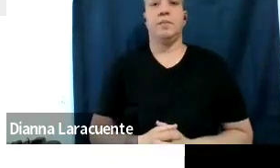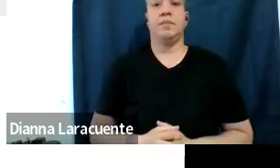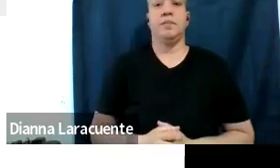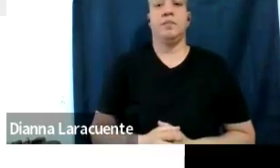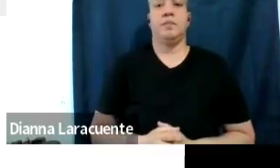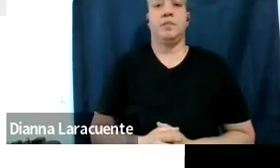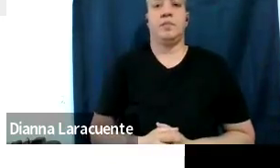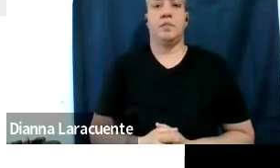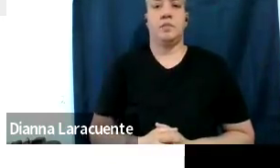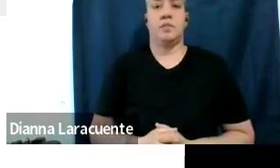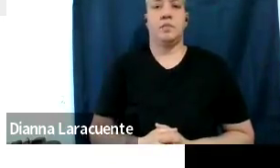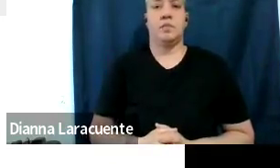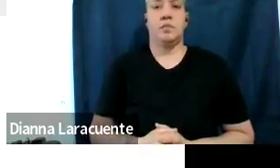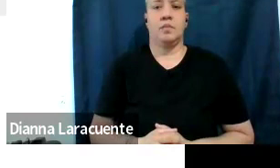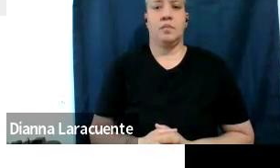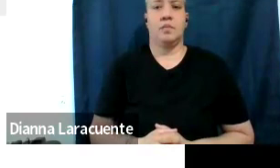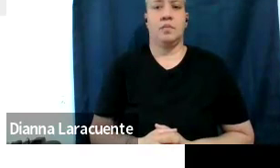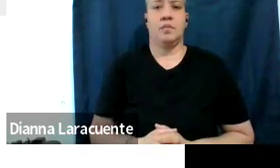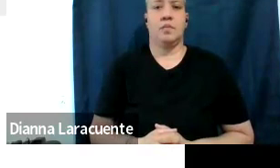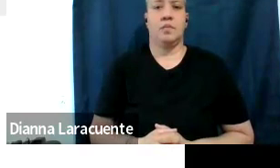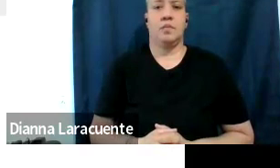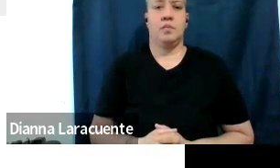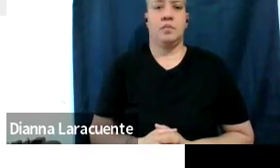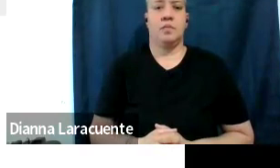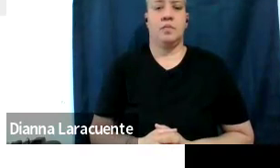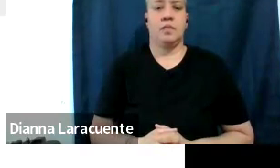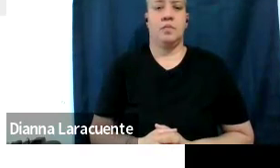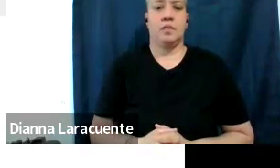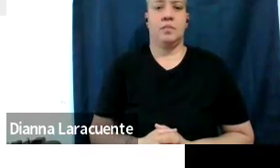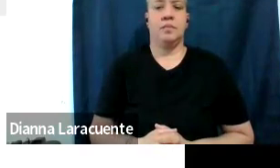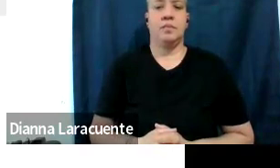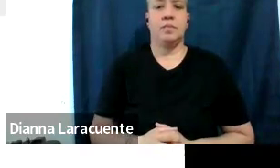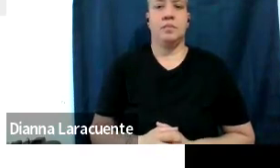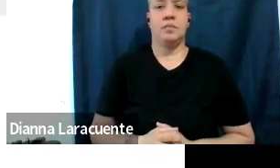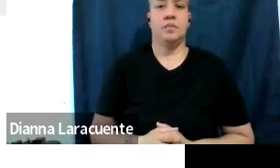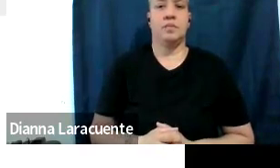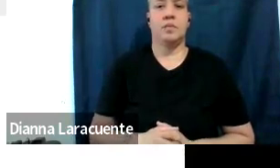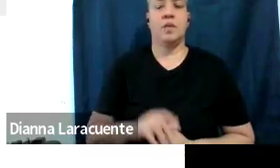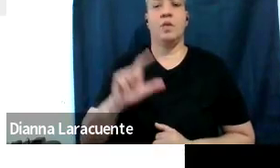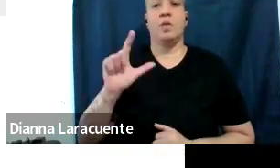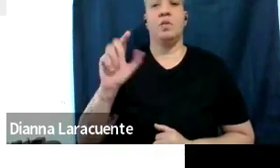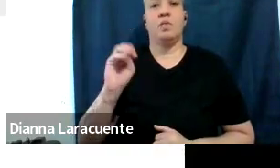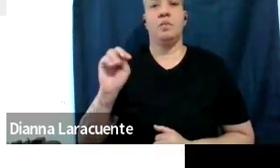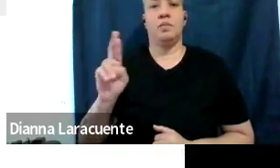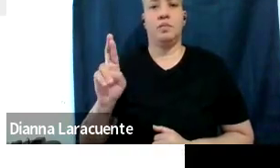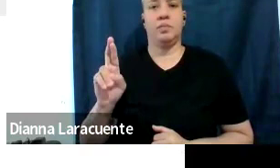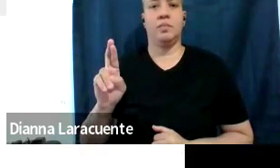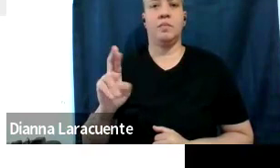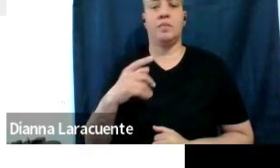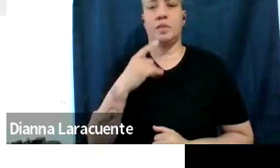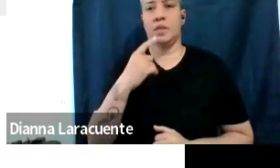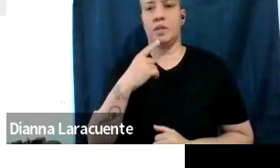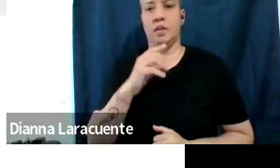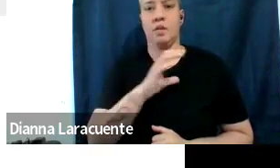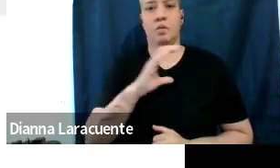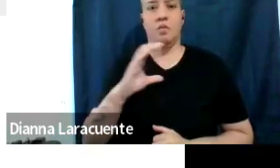Pero entonces sigue para adelante. Y él en el Muñoz Rivera, él dice en el Congreso,